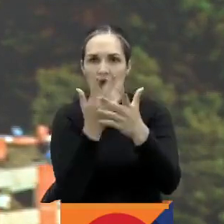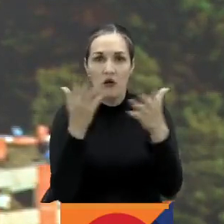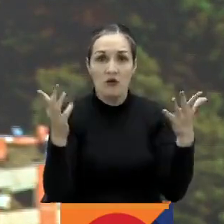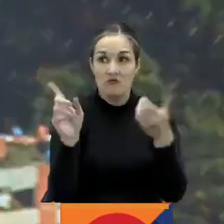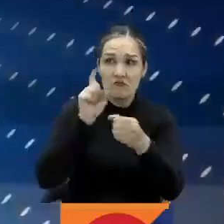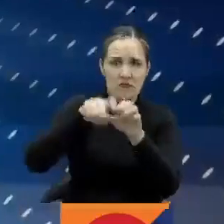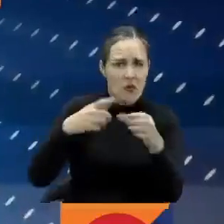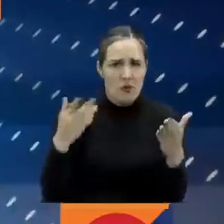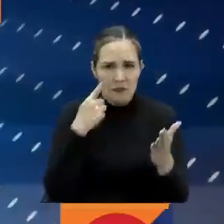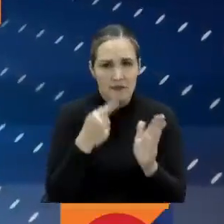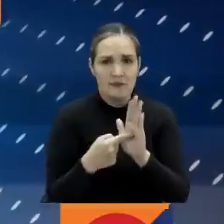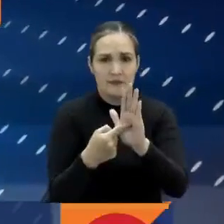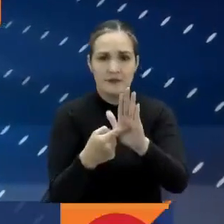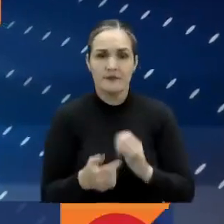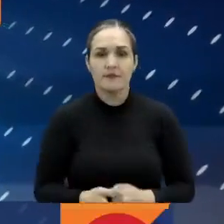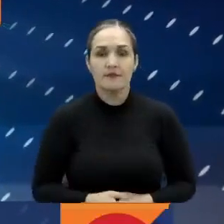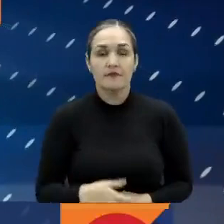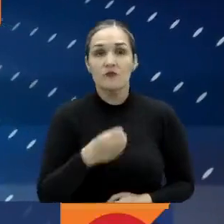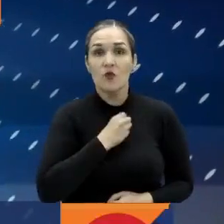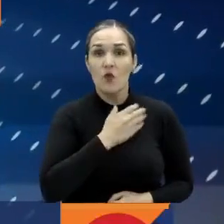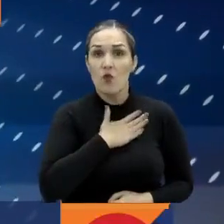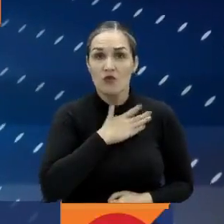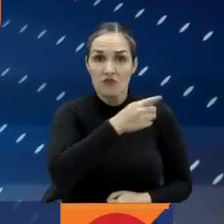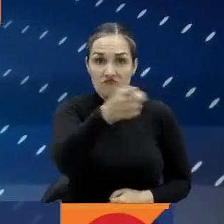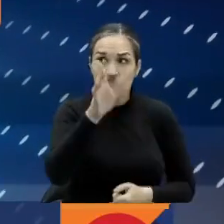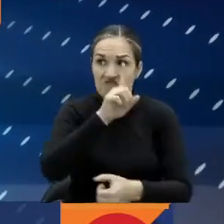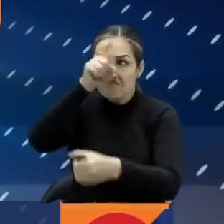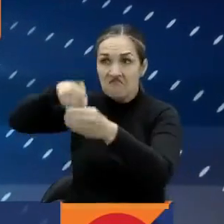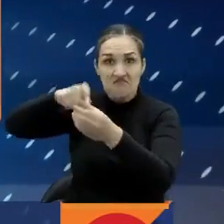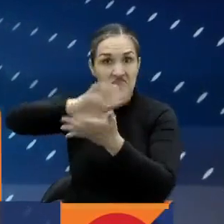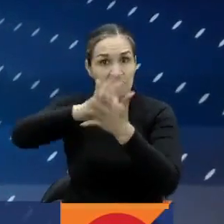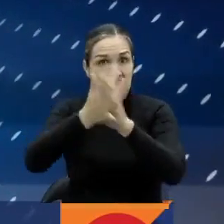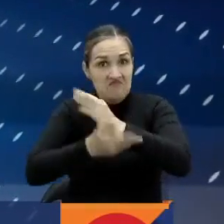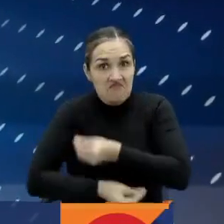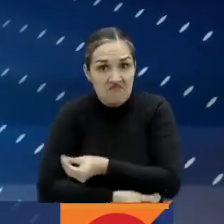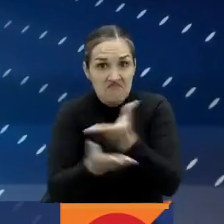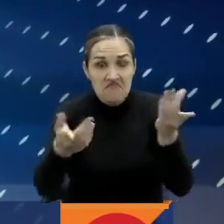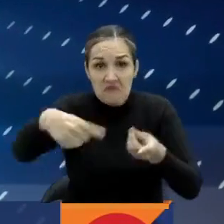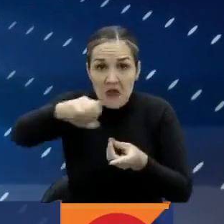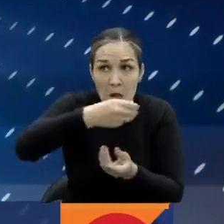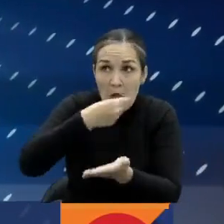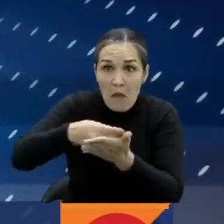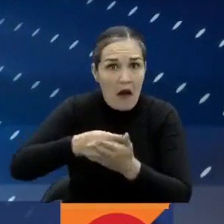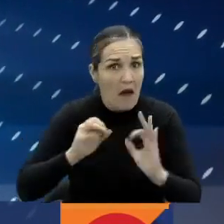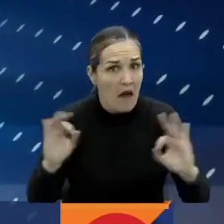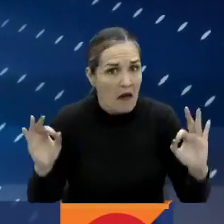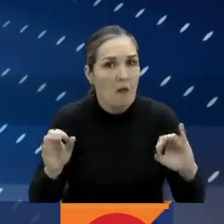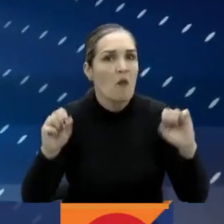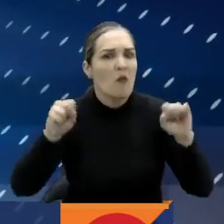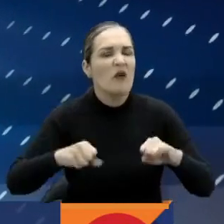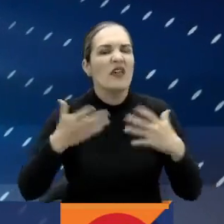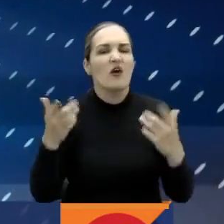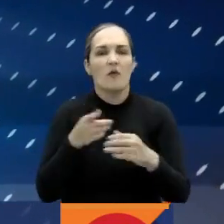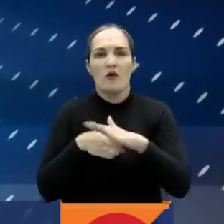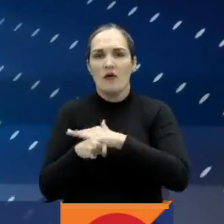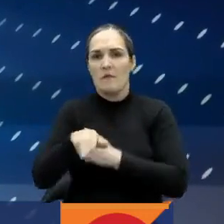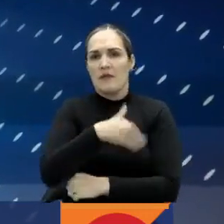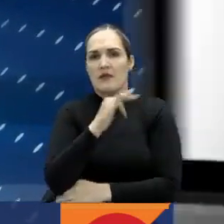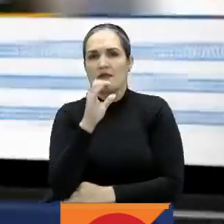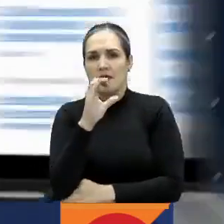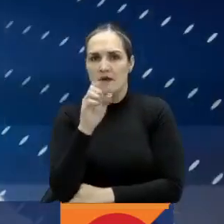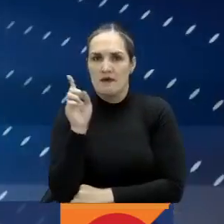inscribirse. En oportunidades de cursos condonables, vaya a la página mintic.gob.co. Deslice hasta abajo